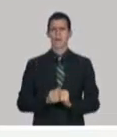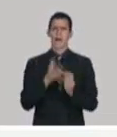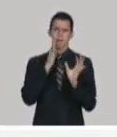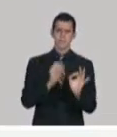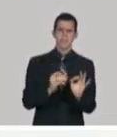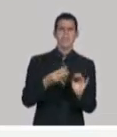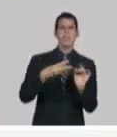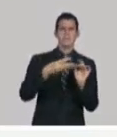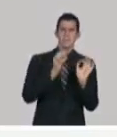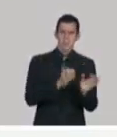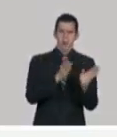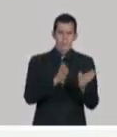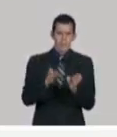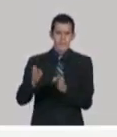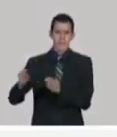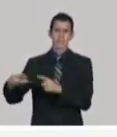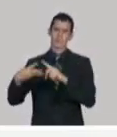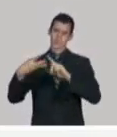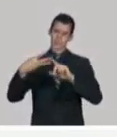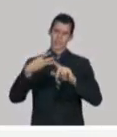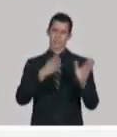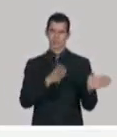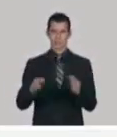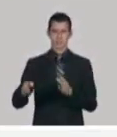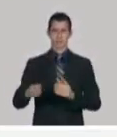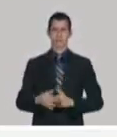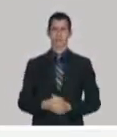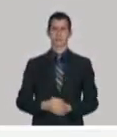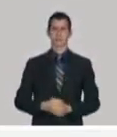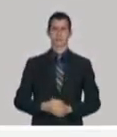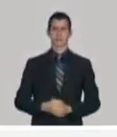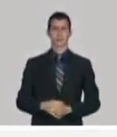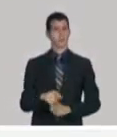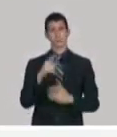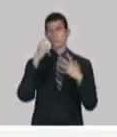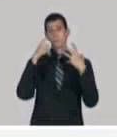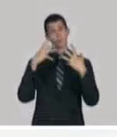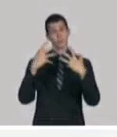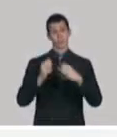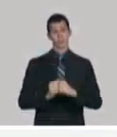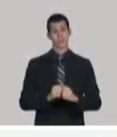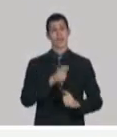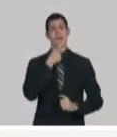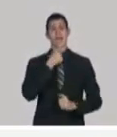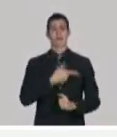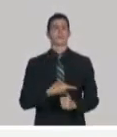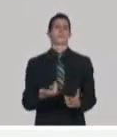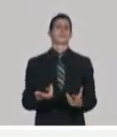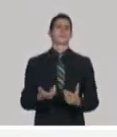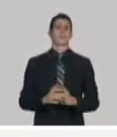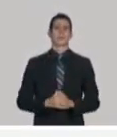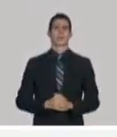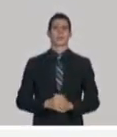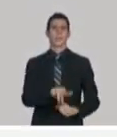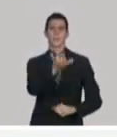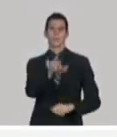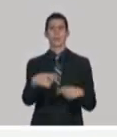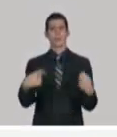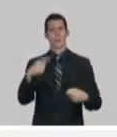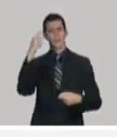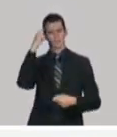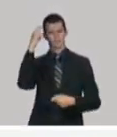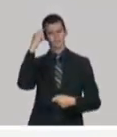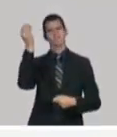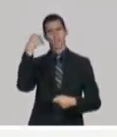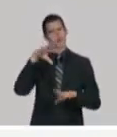tercer corte que se van a hacer esto es importantísimo yo creo que la población tiene que estar consciente